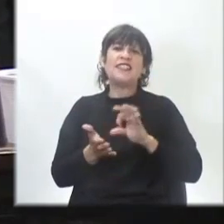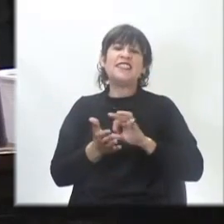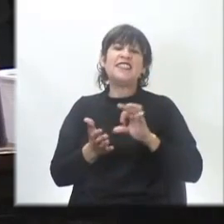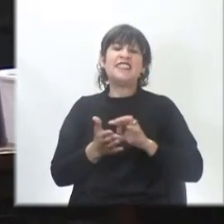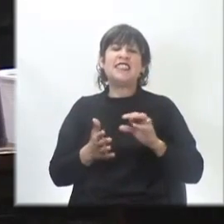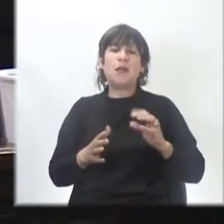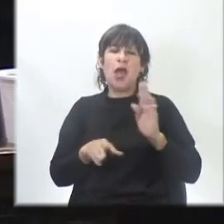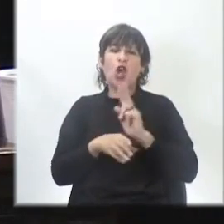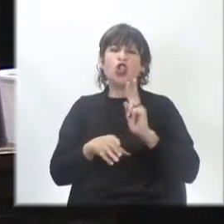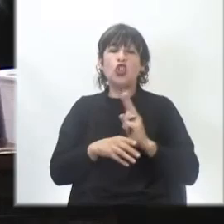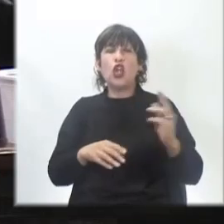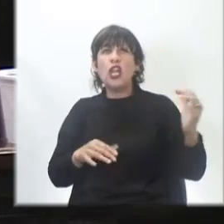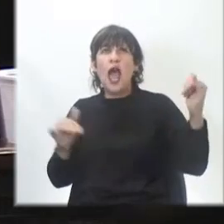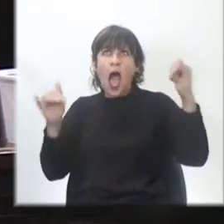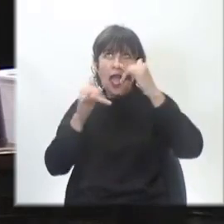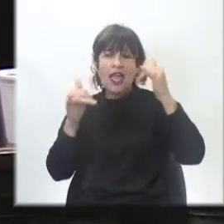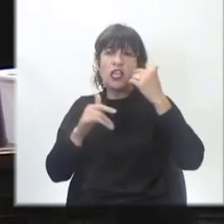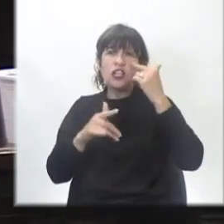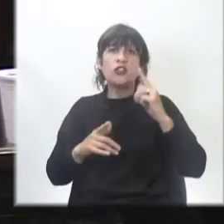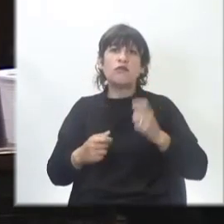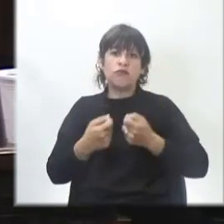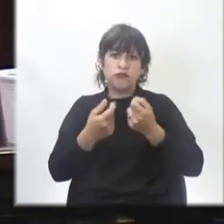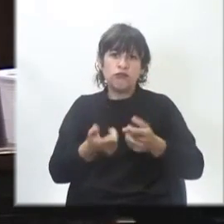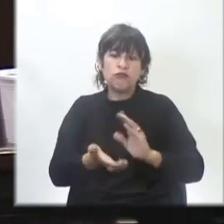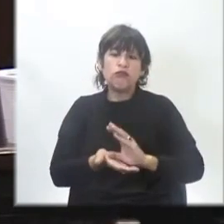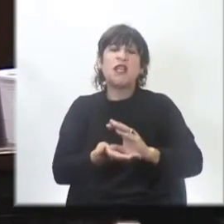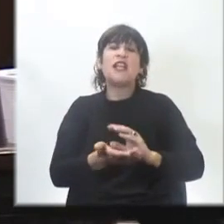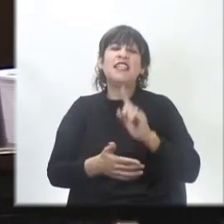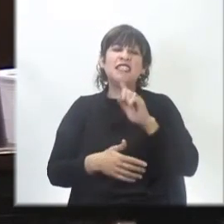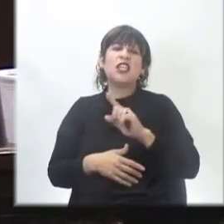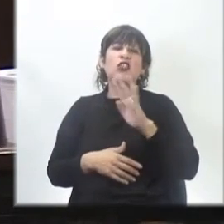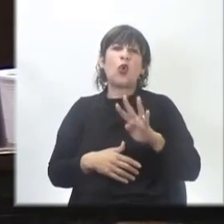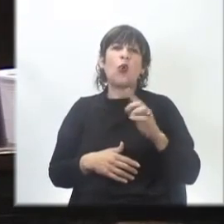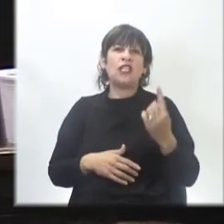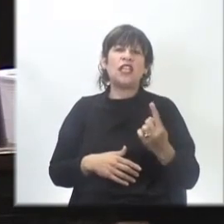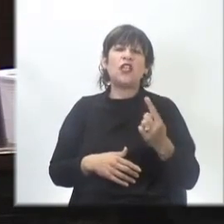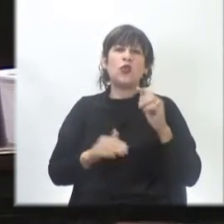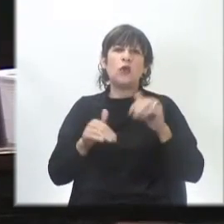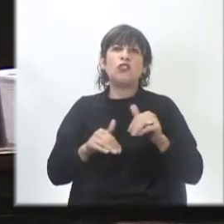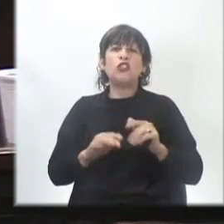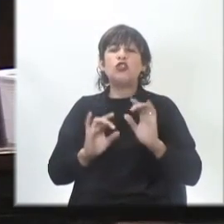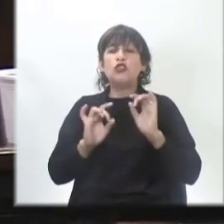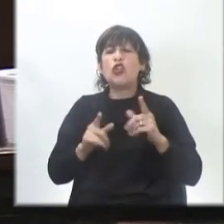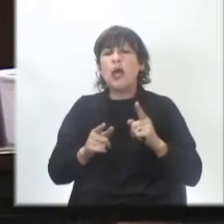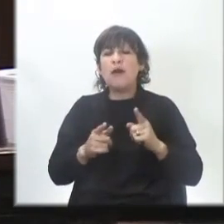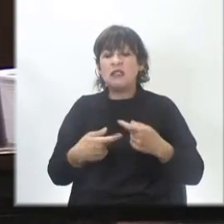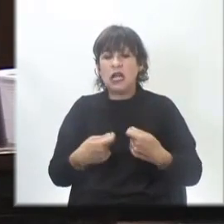tenía asignado 141 millones y solamente ejecutó 15 millones.